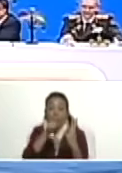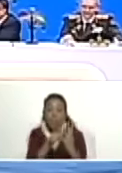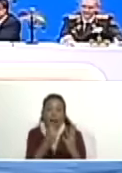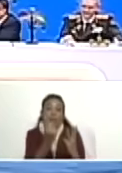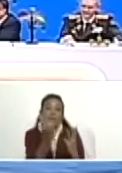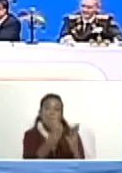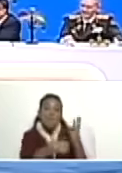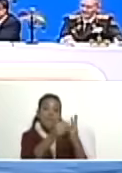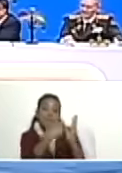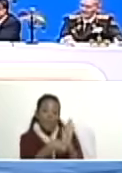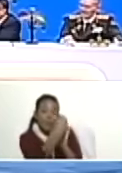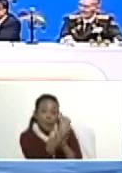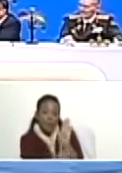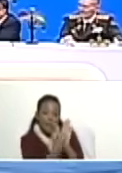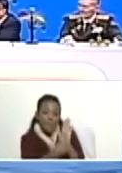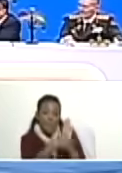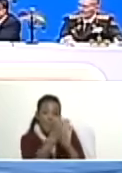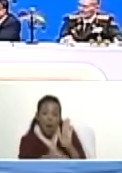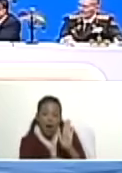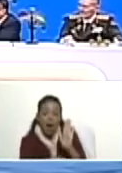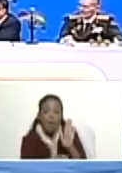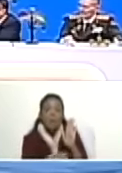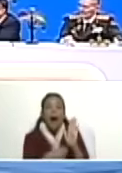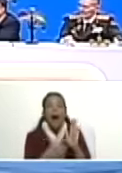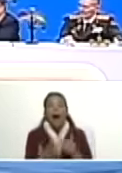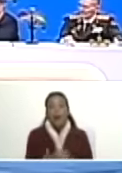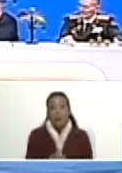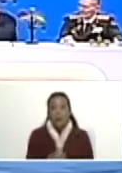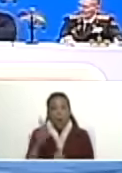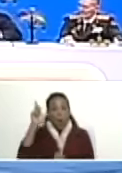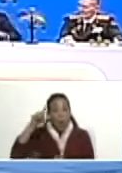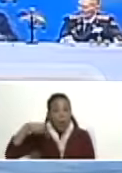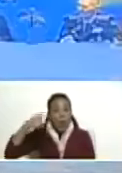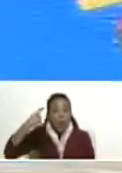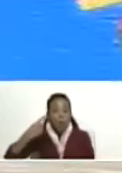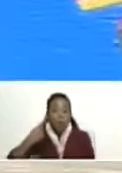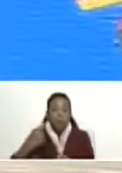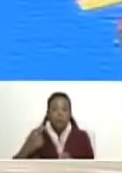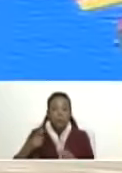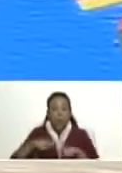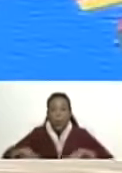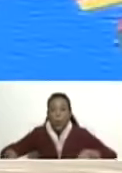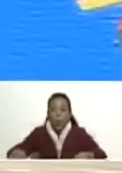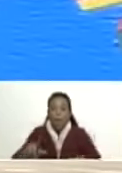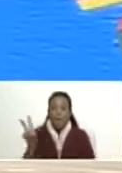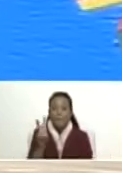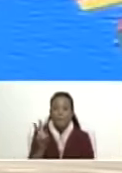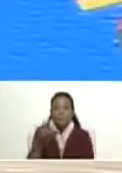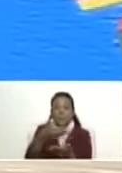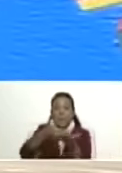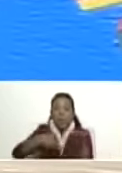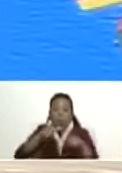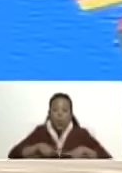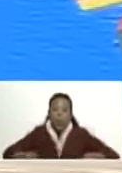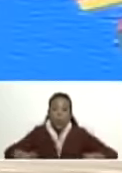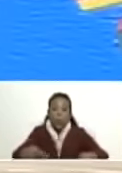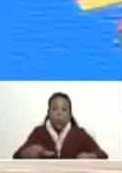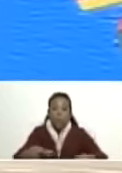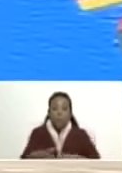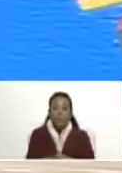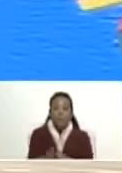Firman el Reino Unido, Londres, Venezuela, Caracas y la